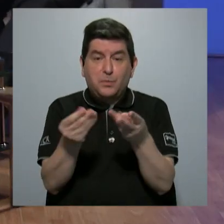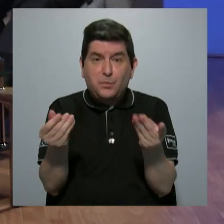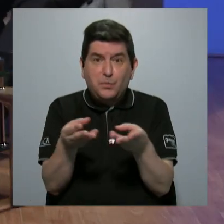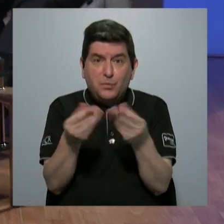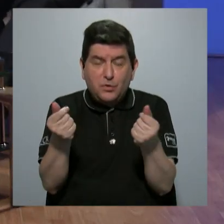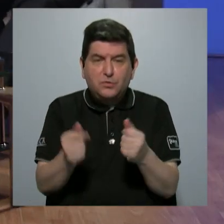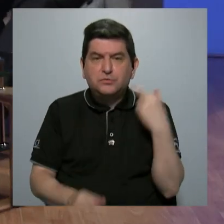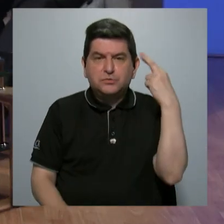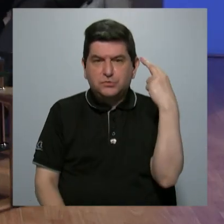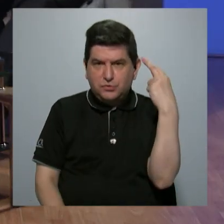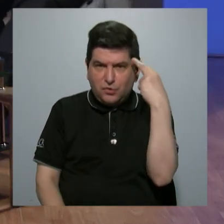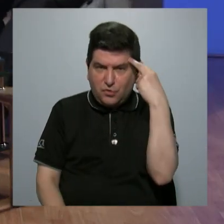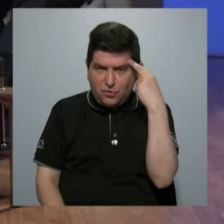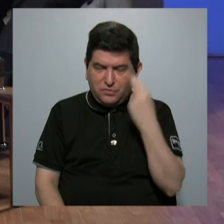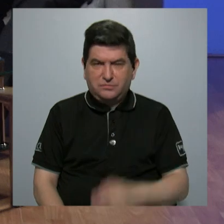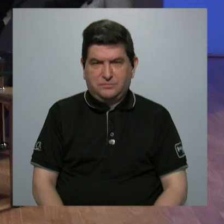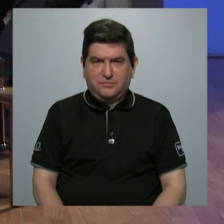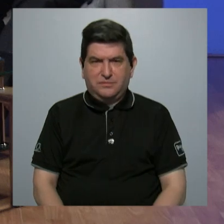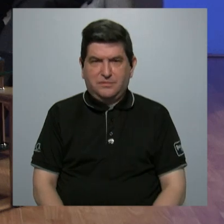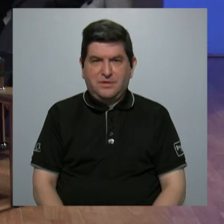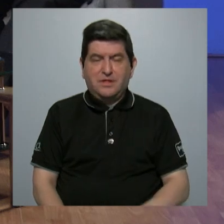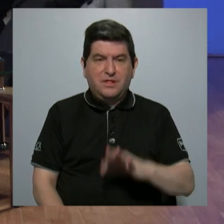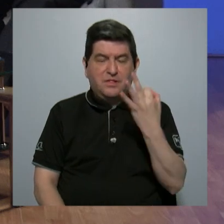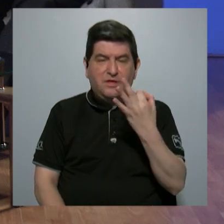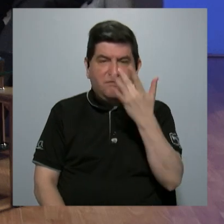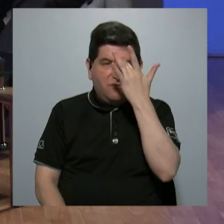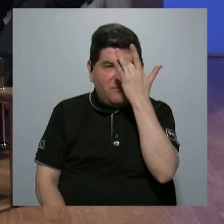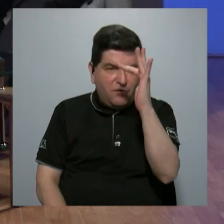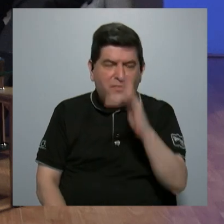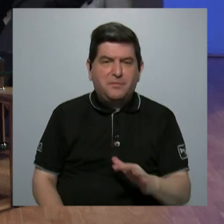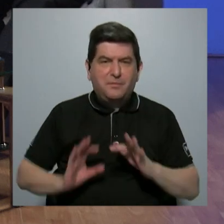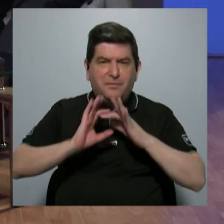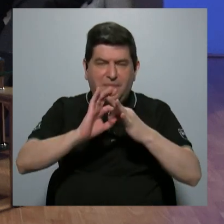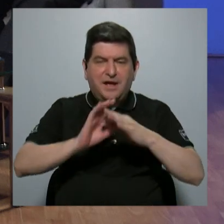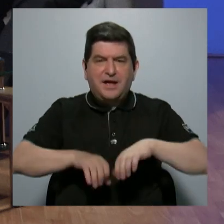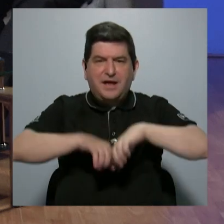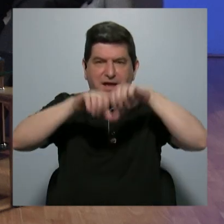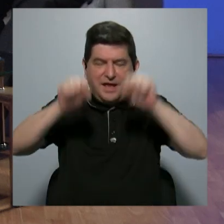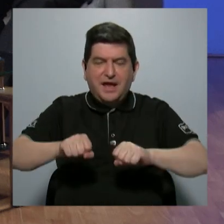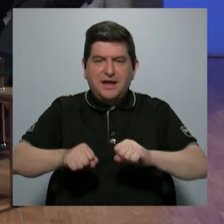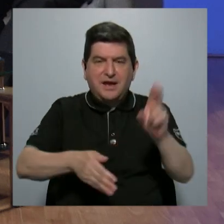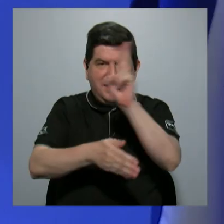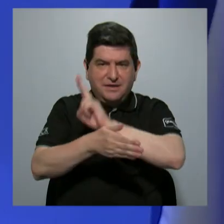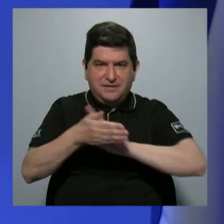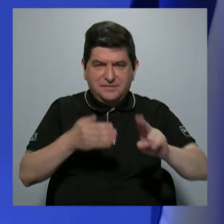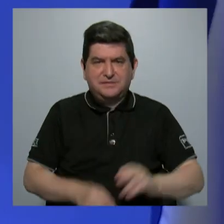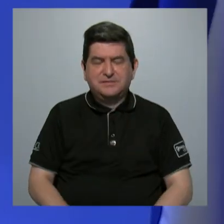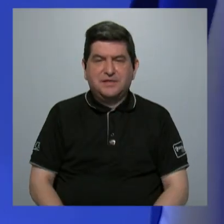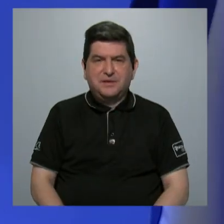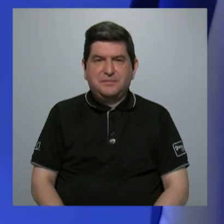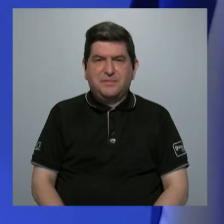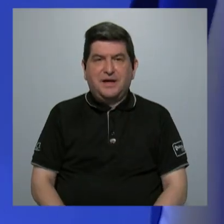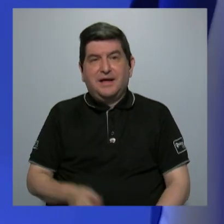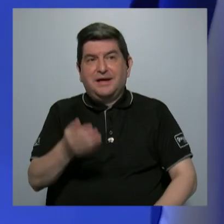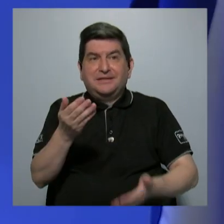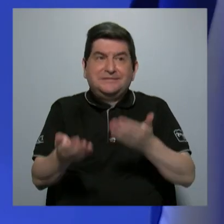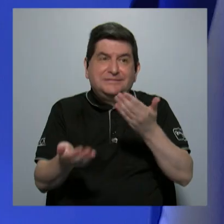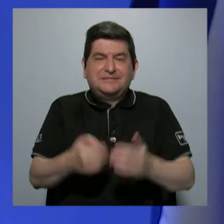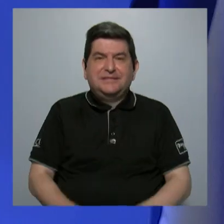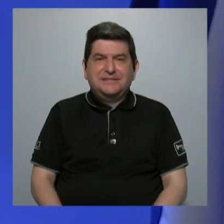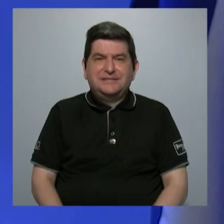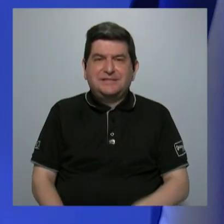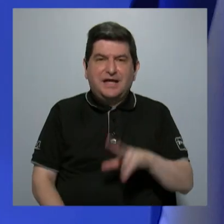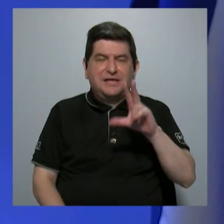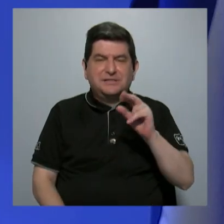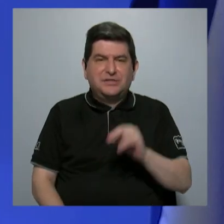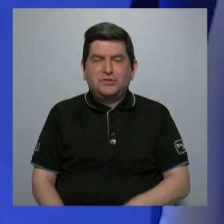una reflexión analítica e intelectual acerca del sistema universitario que se aleje de cualquier